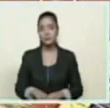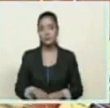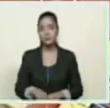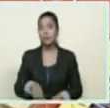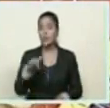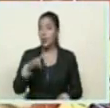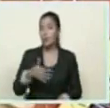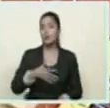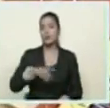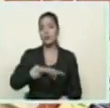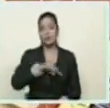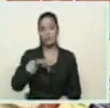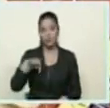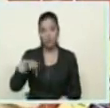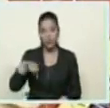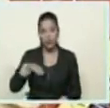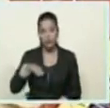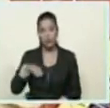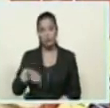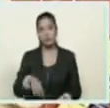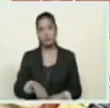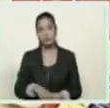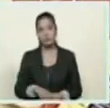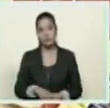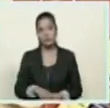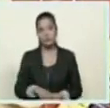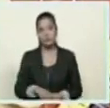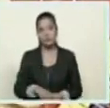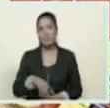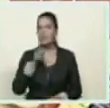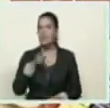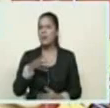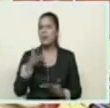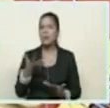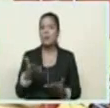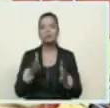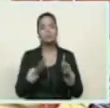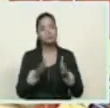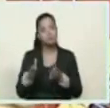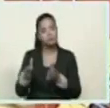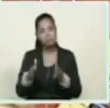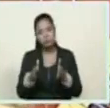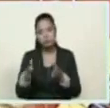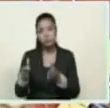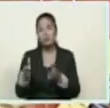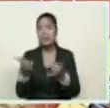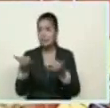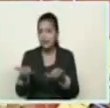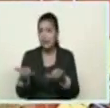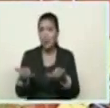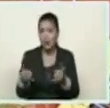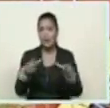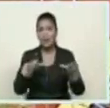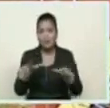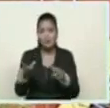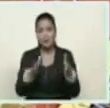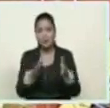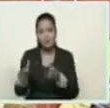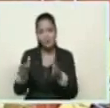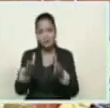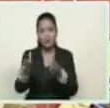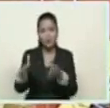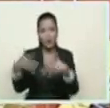hoy a nosotros nos toca transitar y ya estamos transitando